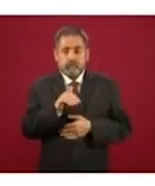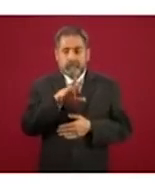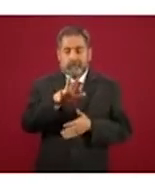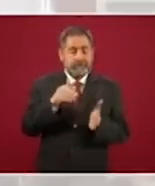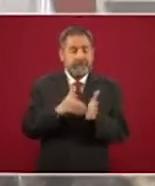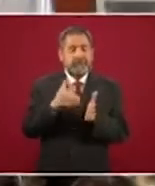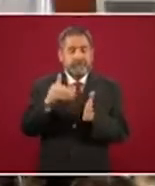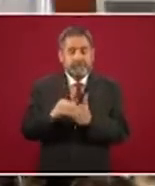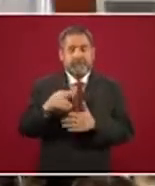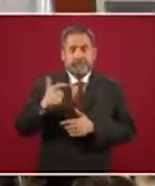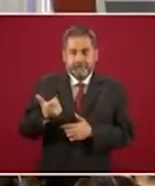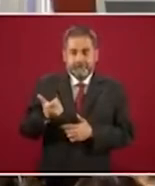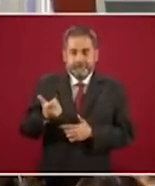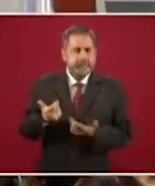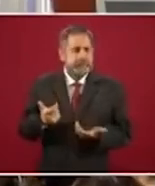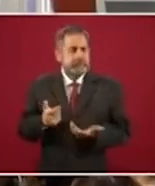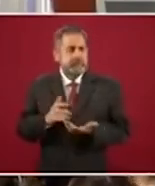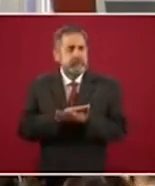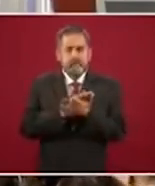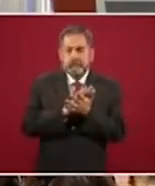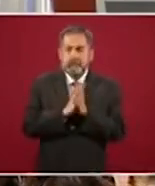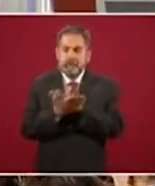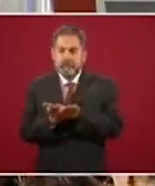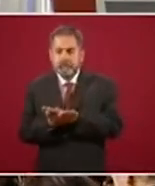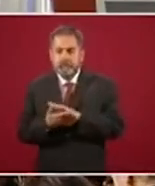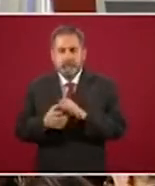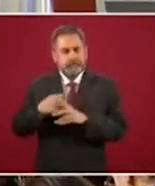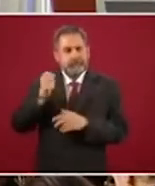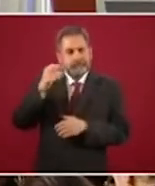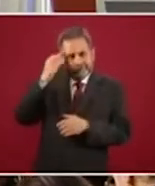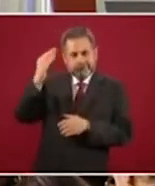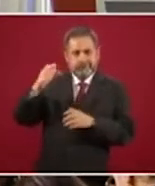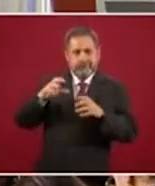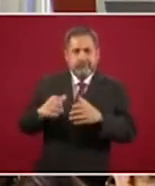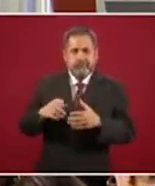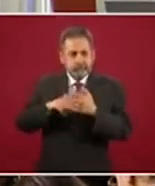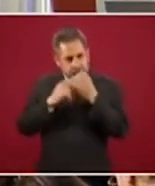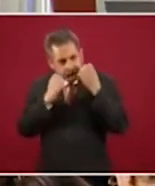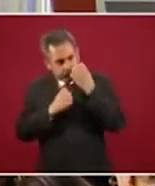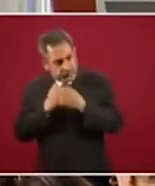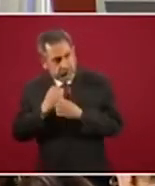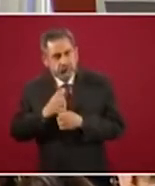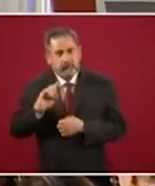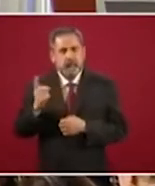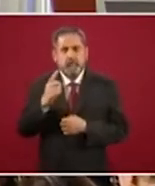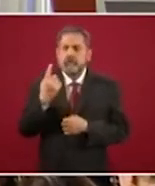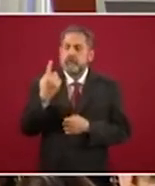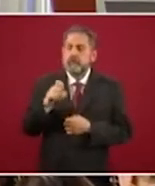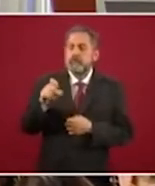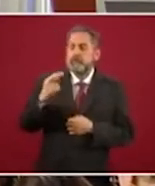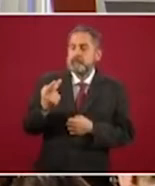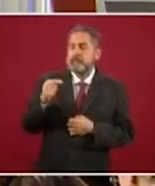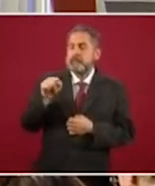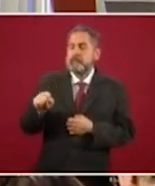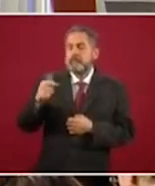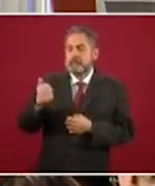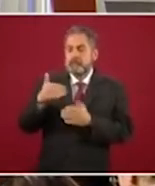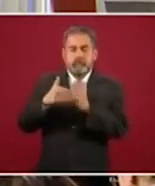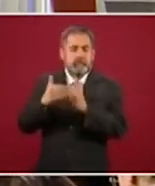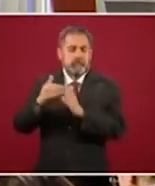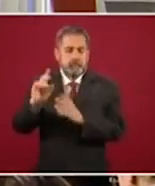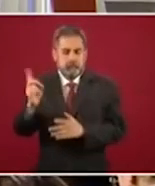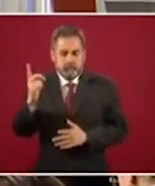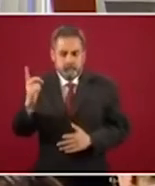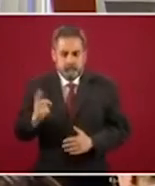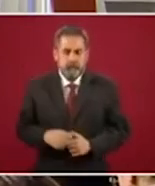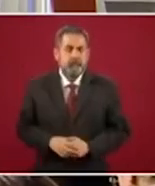de pesos, que si utilizamos el tipo de cambio en ese momento, el avalúo en dólares era de 125.6 millones de